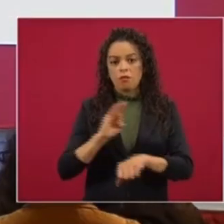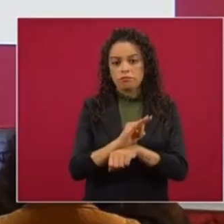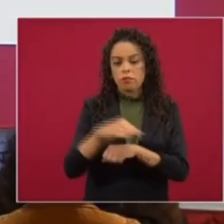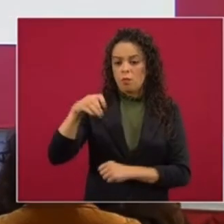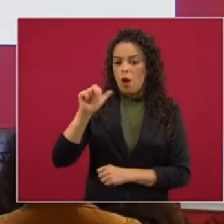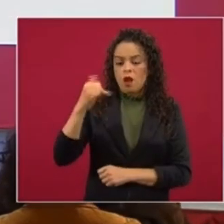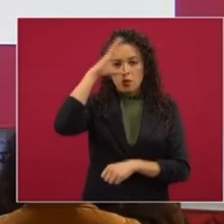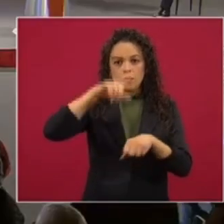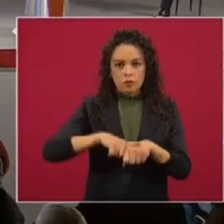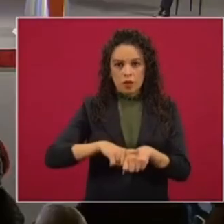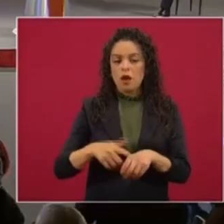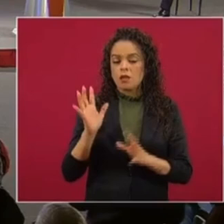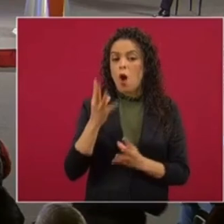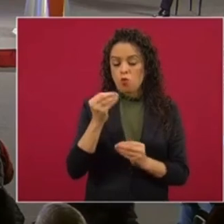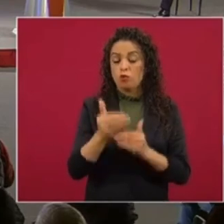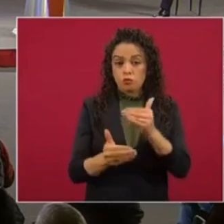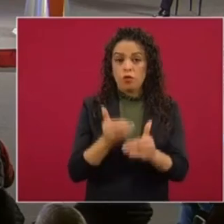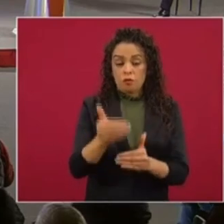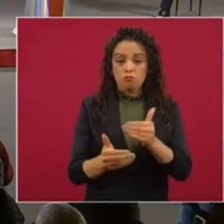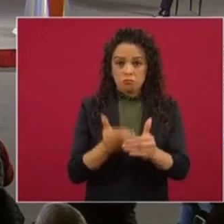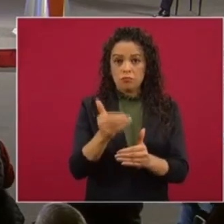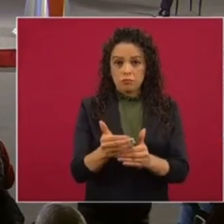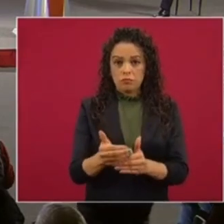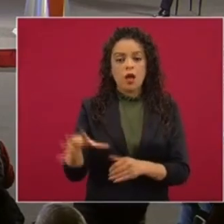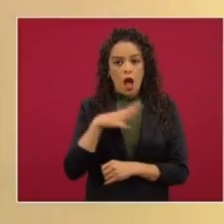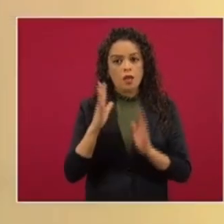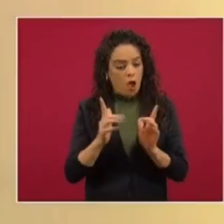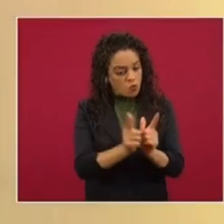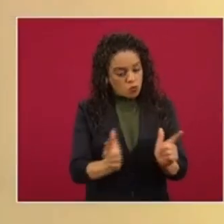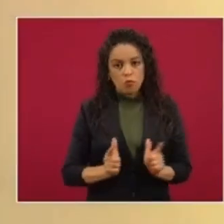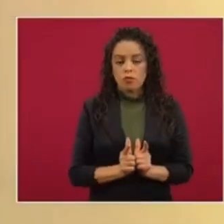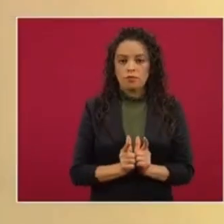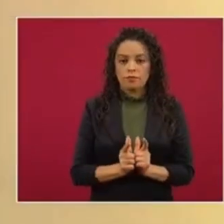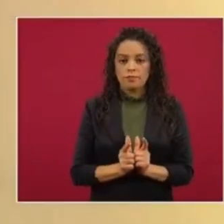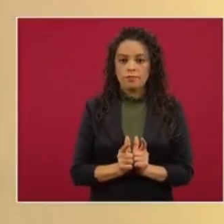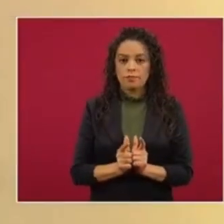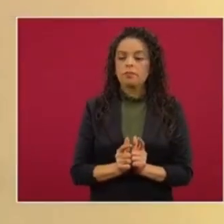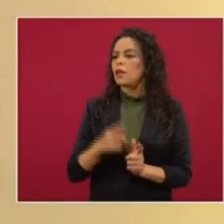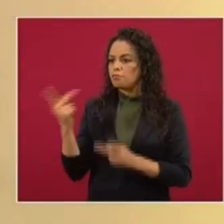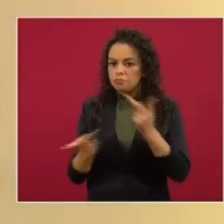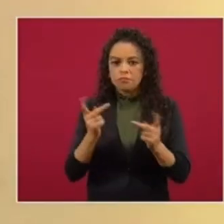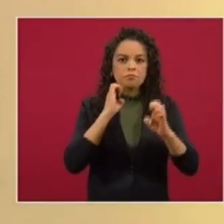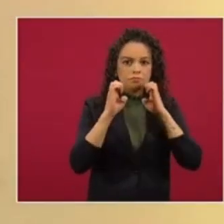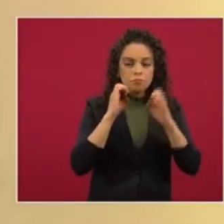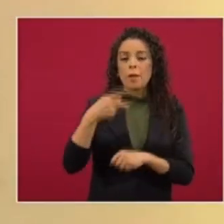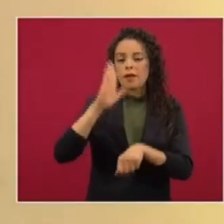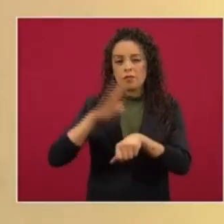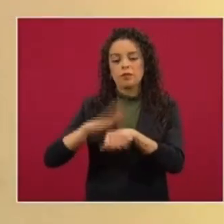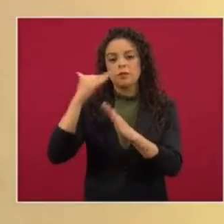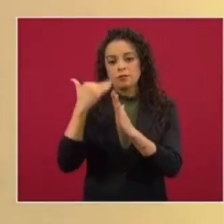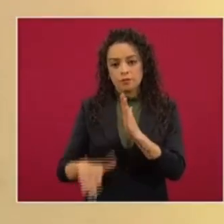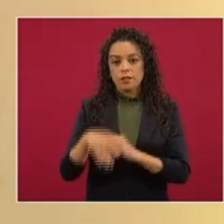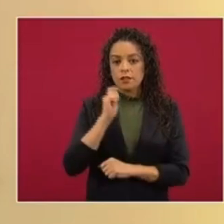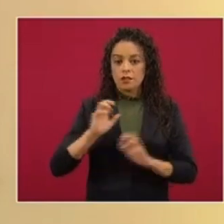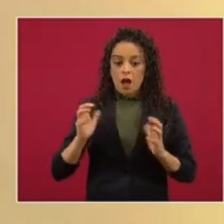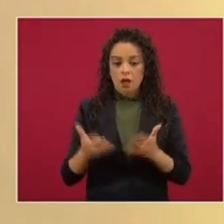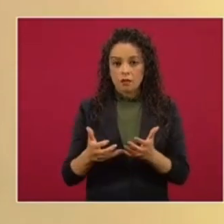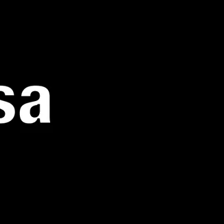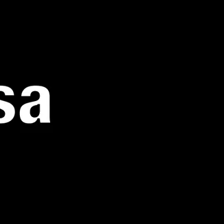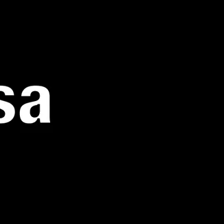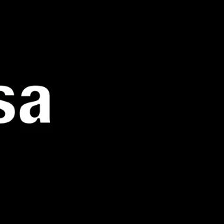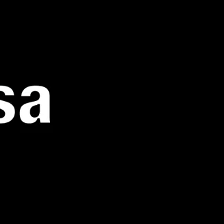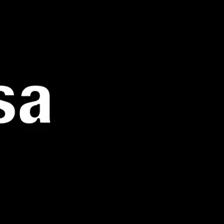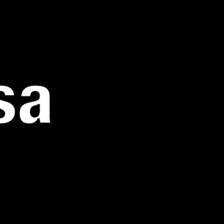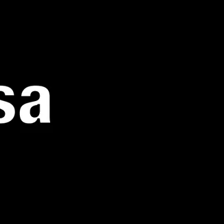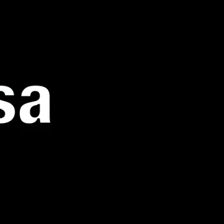Hemos avanzado bastante. Ya tenemos el grupo. Se han hecho consultas. Pero nos falta la elaboración de la constitución moral.